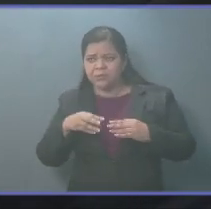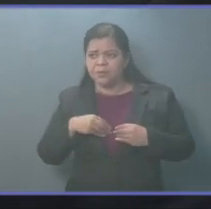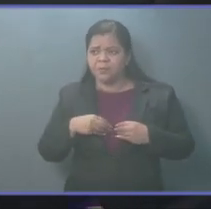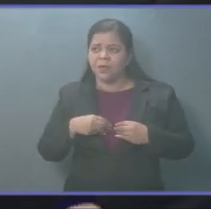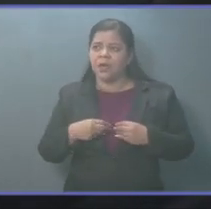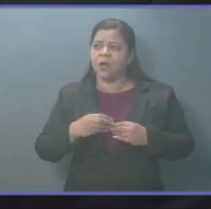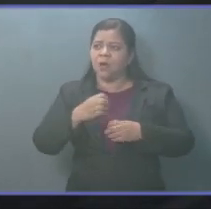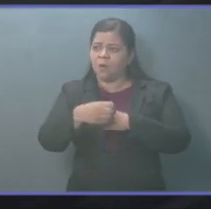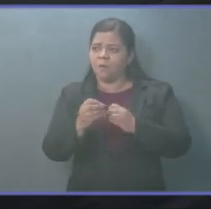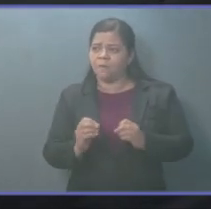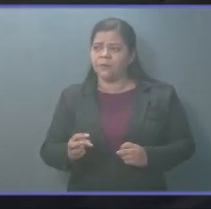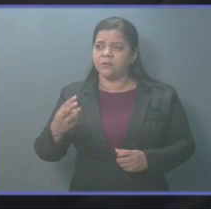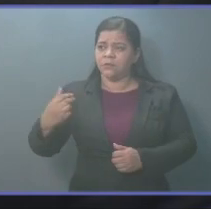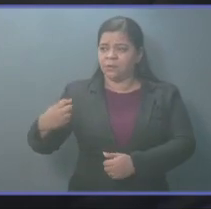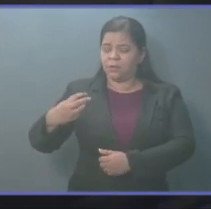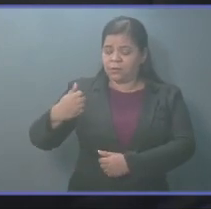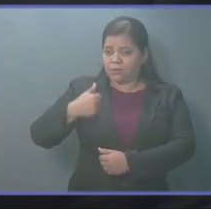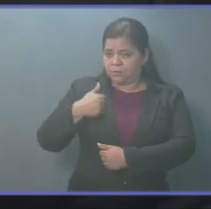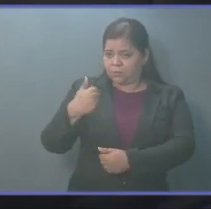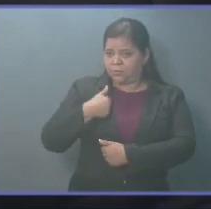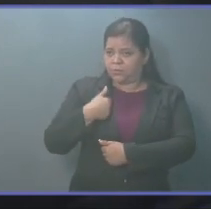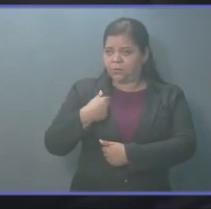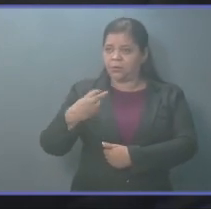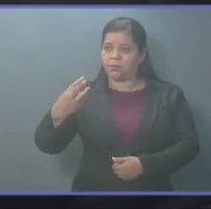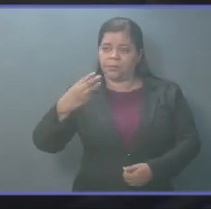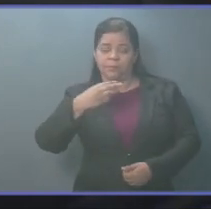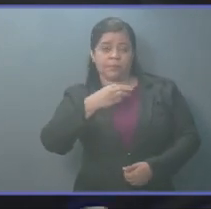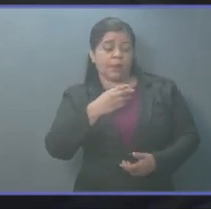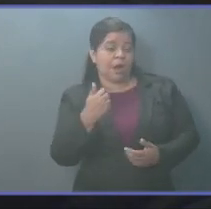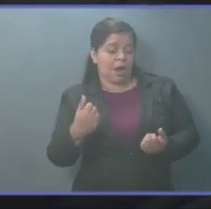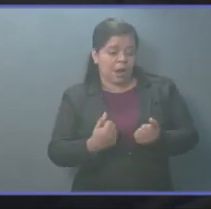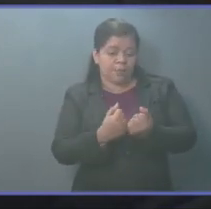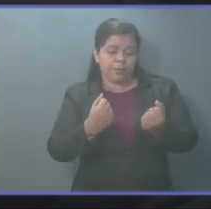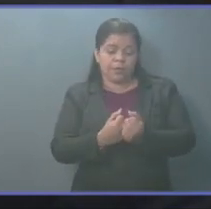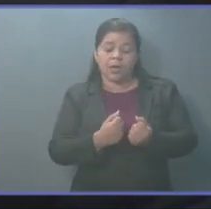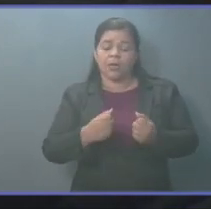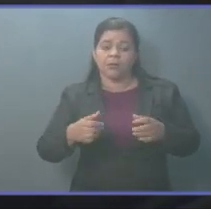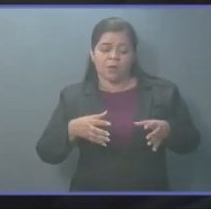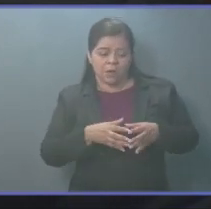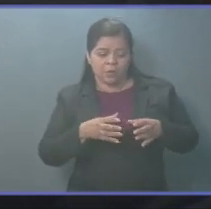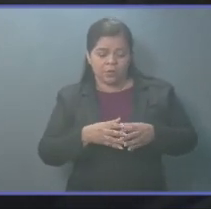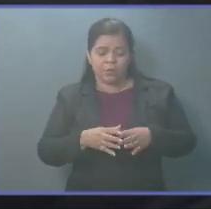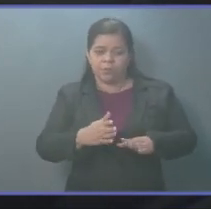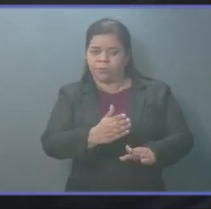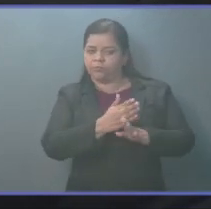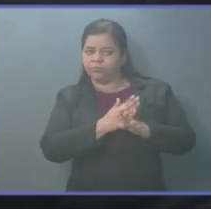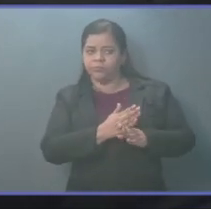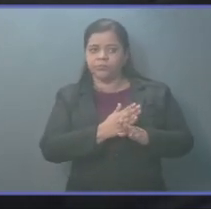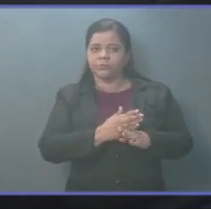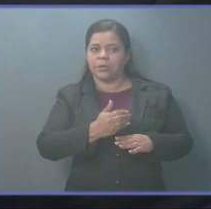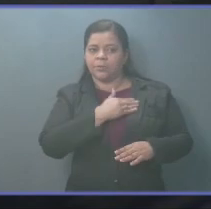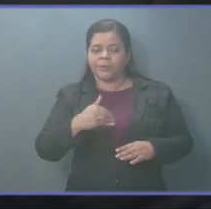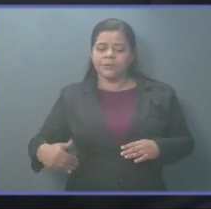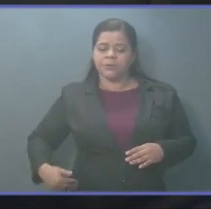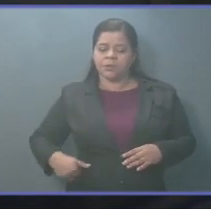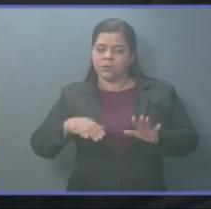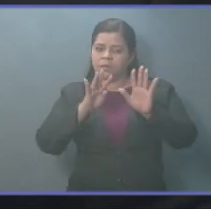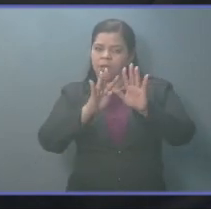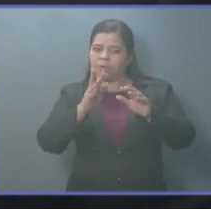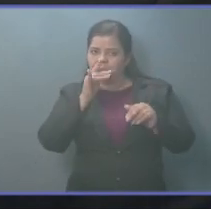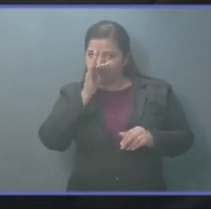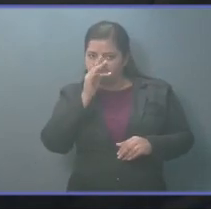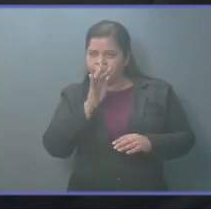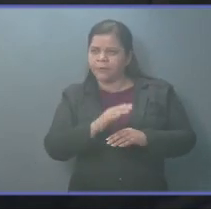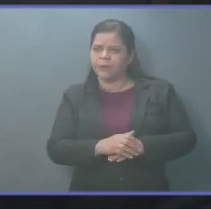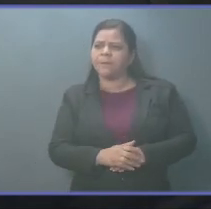unidades militares de la Fuerza Armada en apoyo al batallón presidencial el 9 de febrero. Se